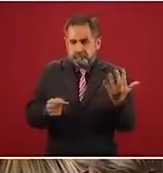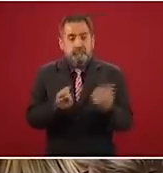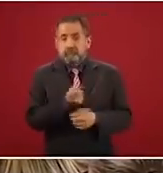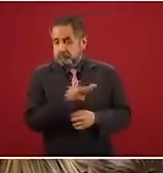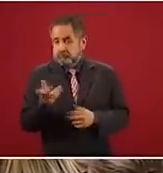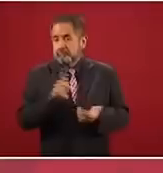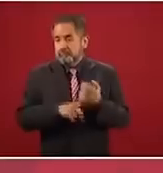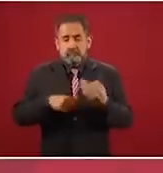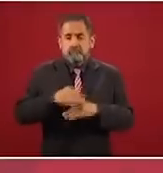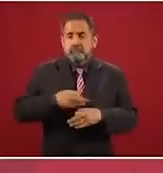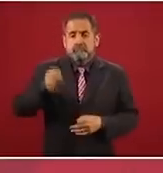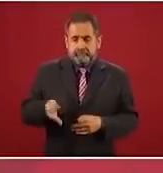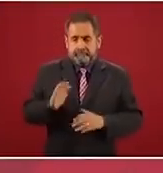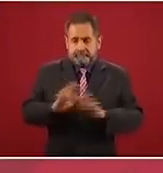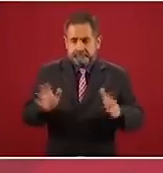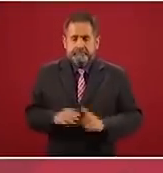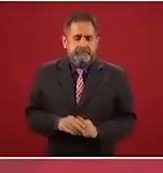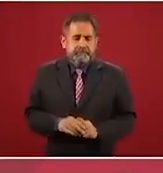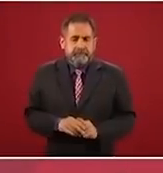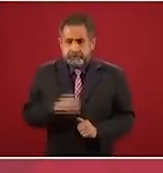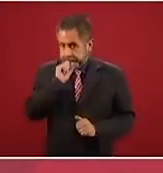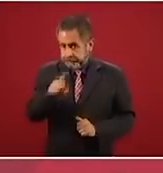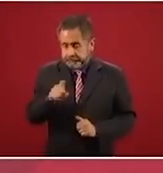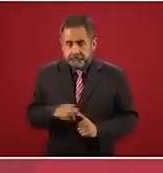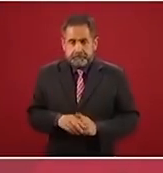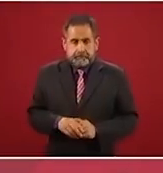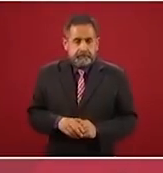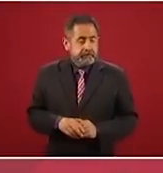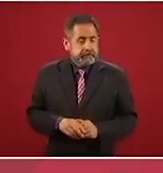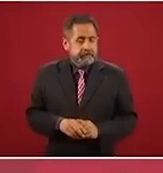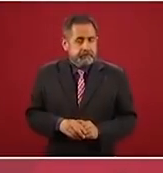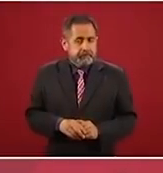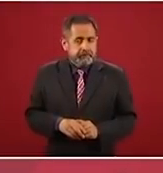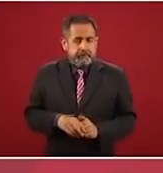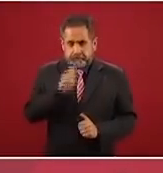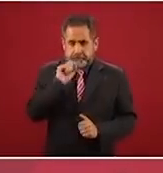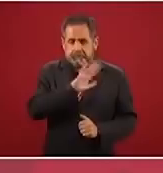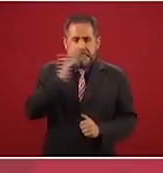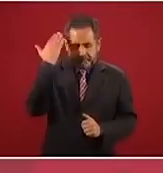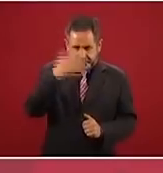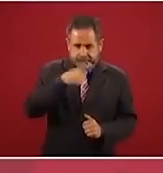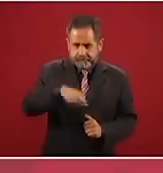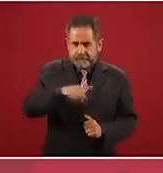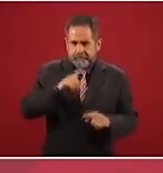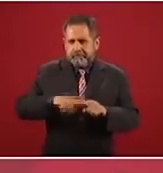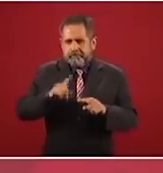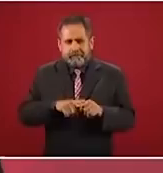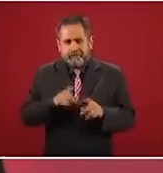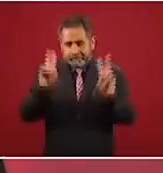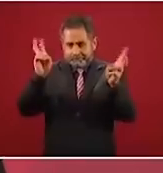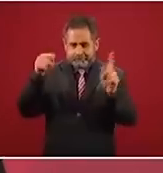varios que van a estar acá. Además, ya saben de qué se